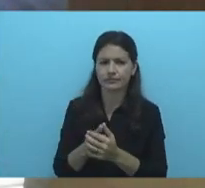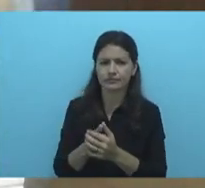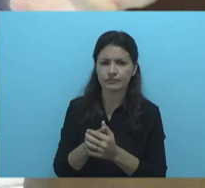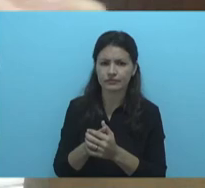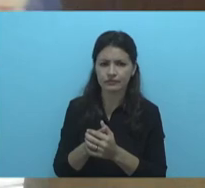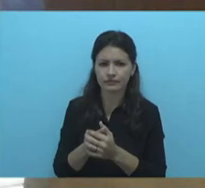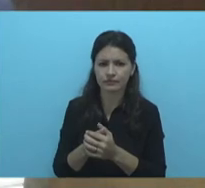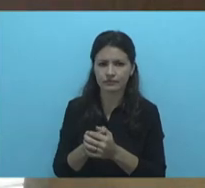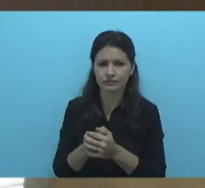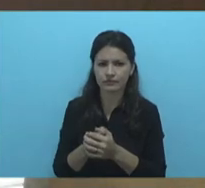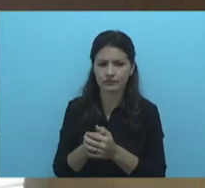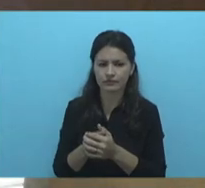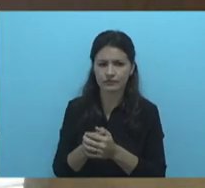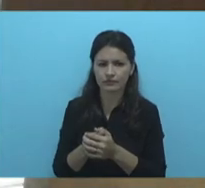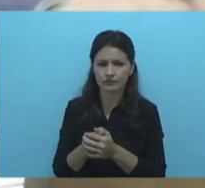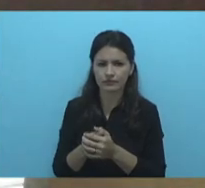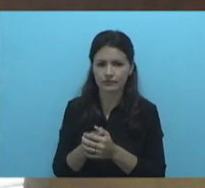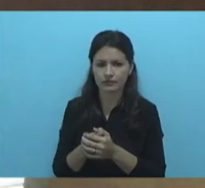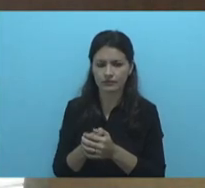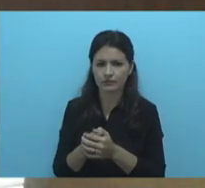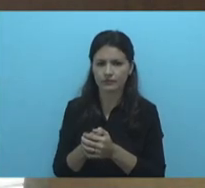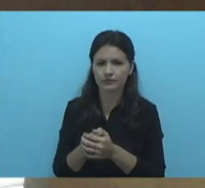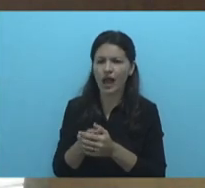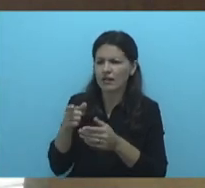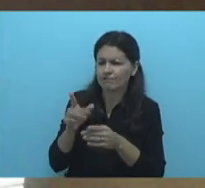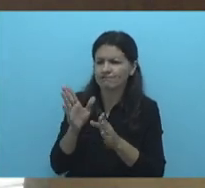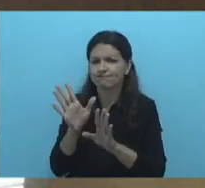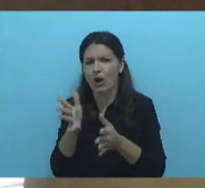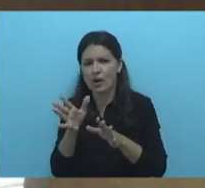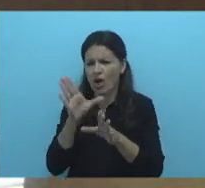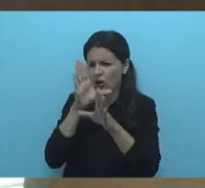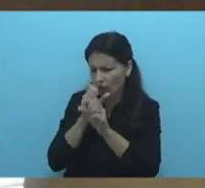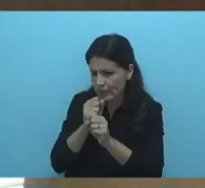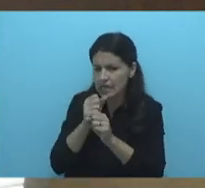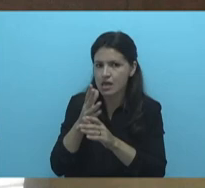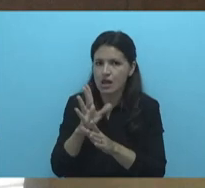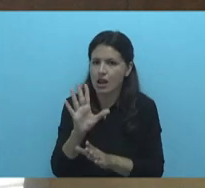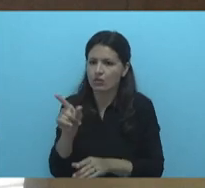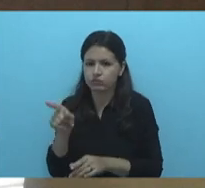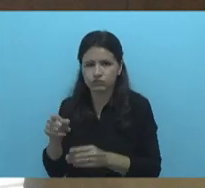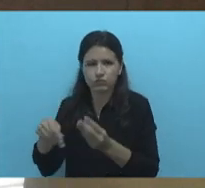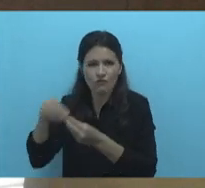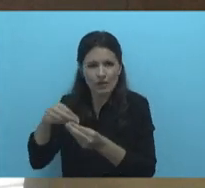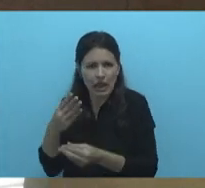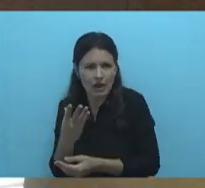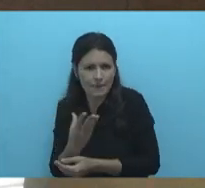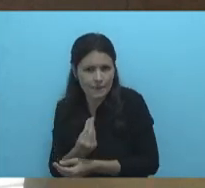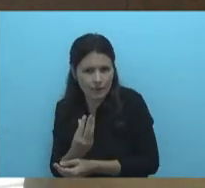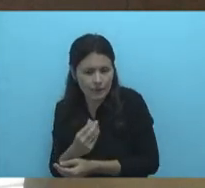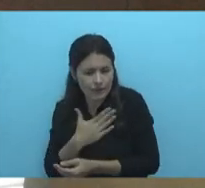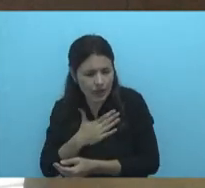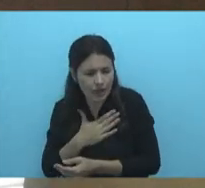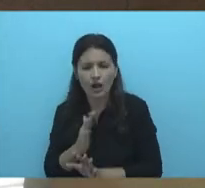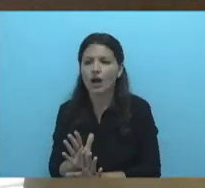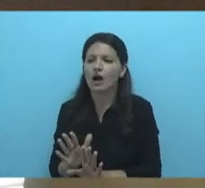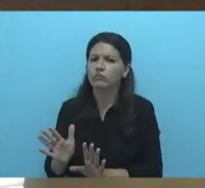no en un lugar público, para que no vean que hablaban con nosotros. Y bueno, es parte del estado provincial que vivimos,